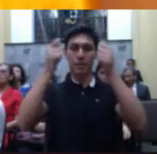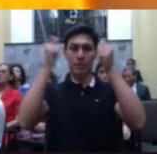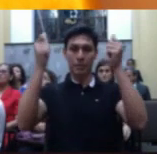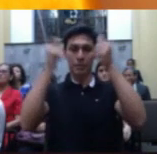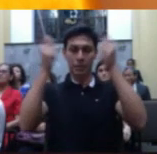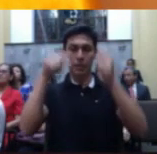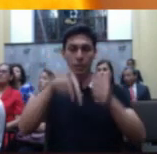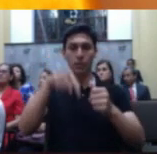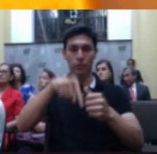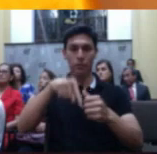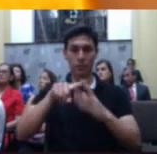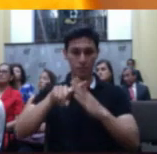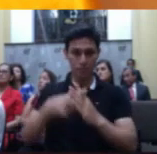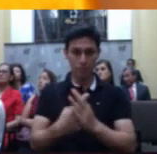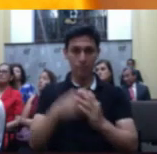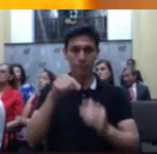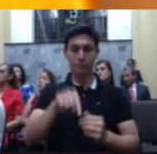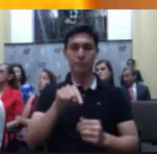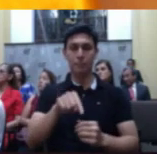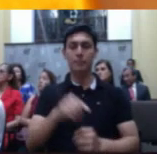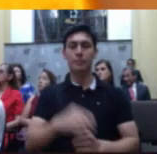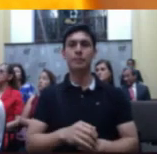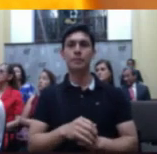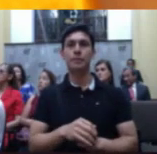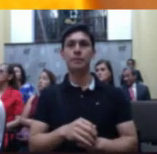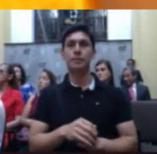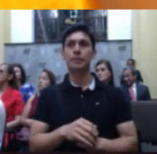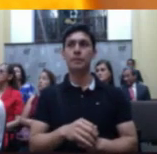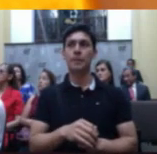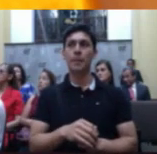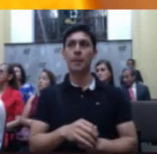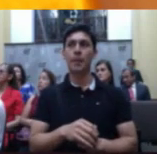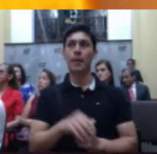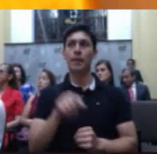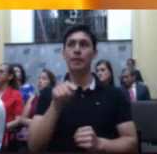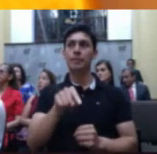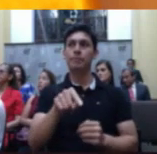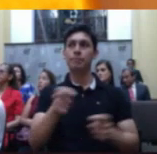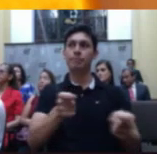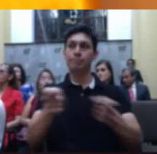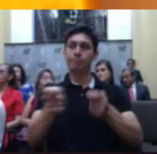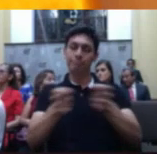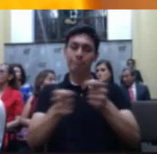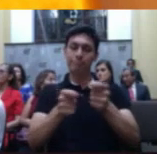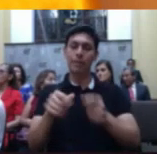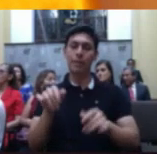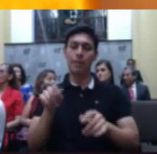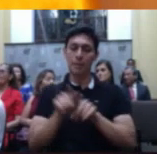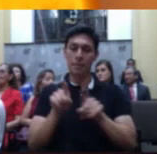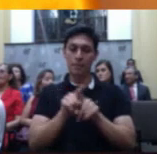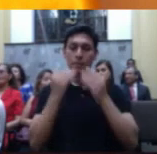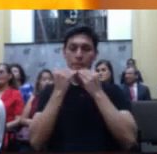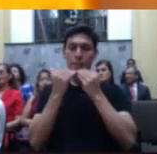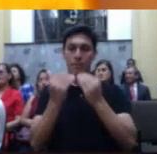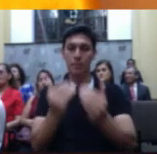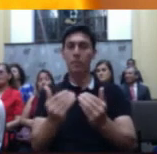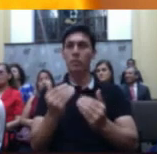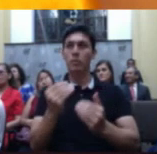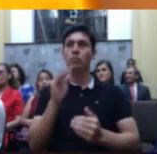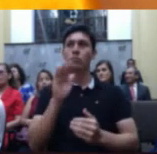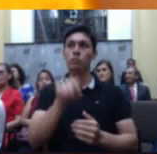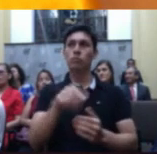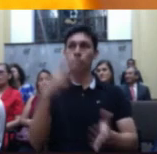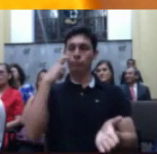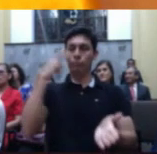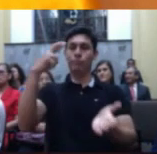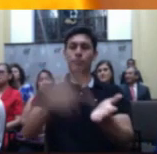161 aniversario de la creación política del distrito que ejemplarmente dirige. Asimismo, le agradecería haga extensivo nuestro